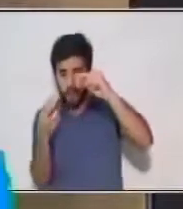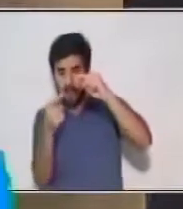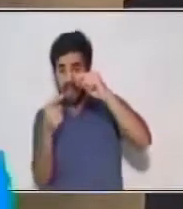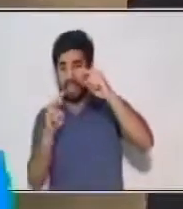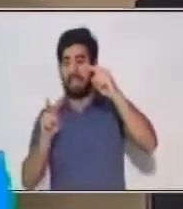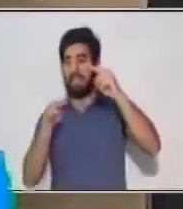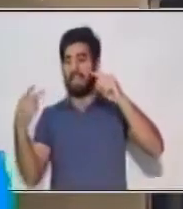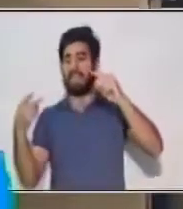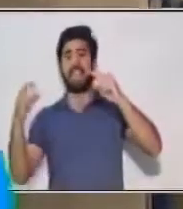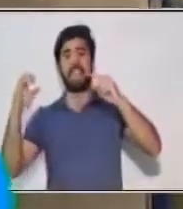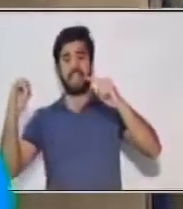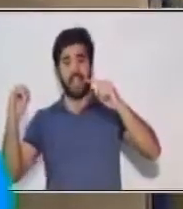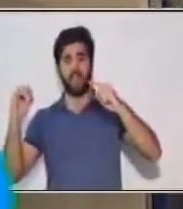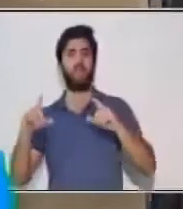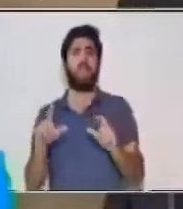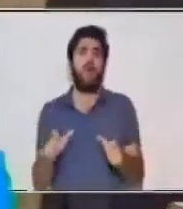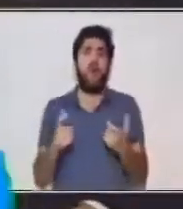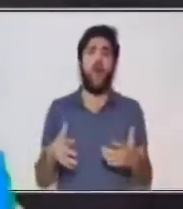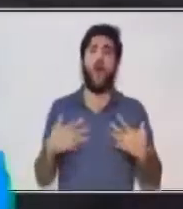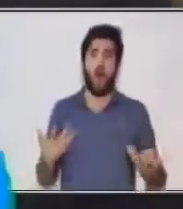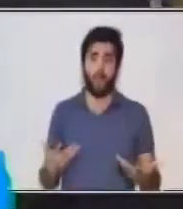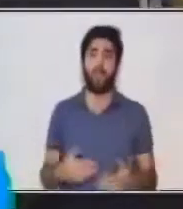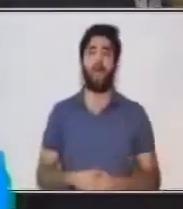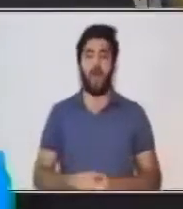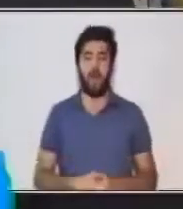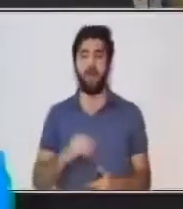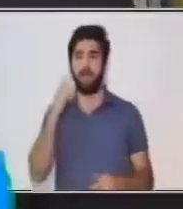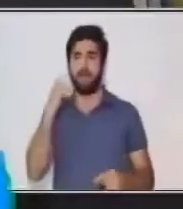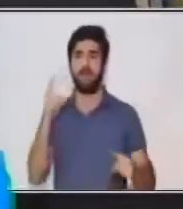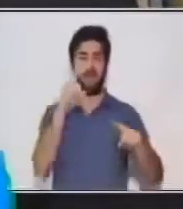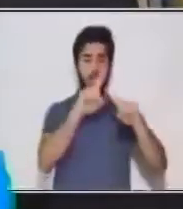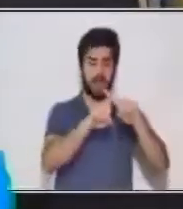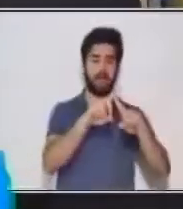¿Dónde se hace el denominador 0?